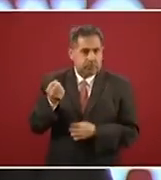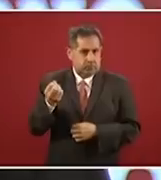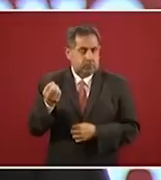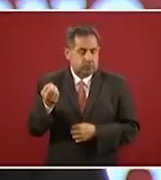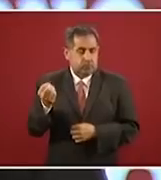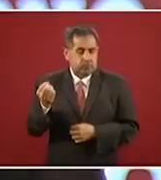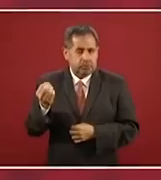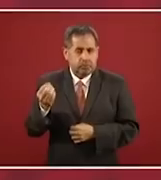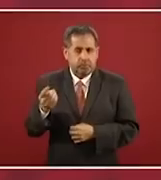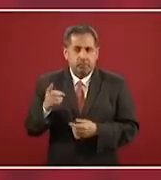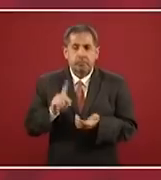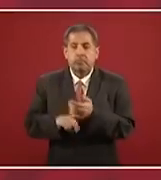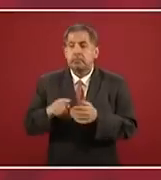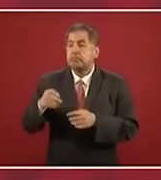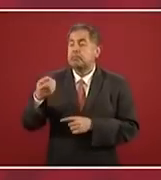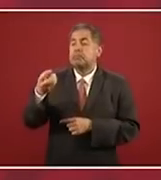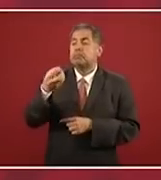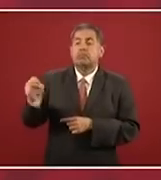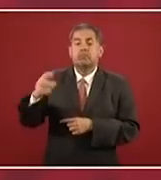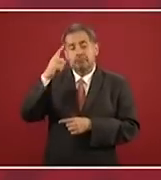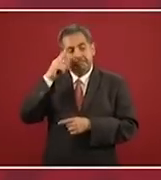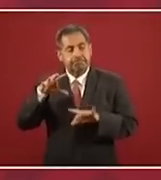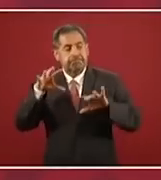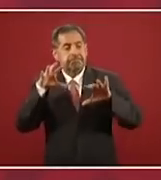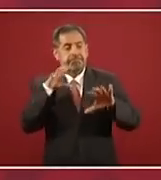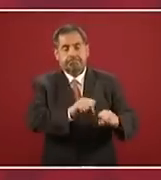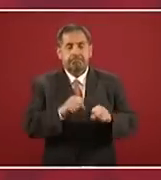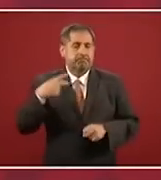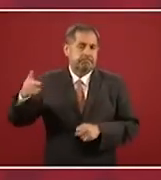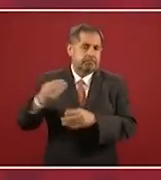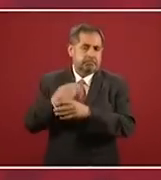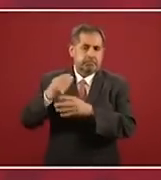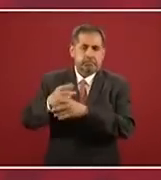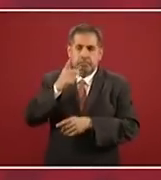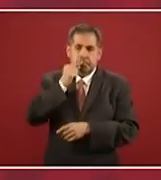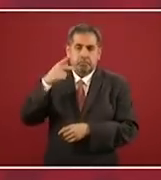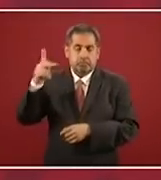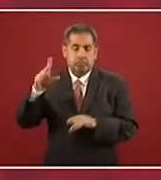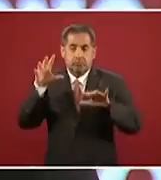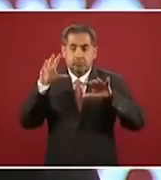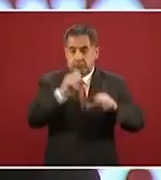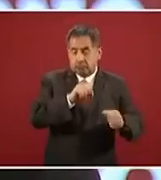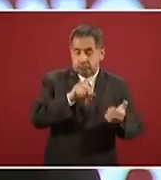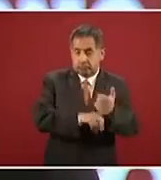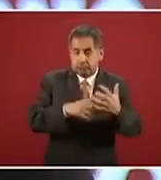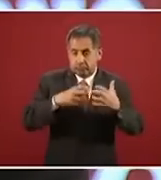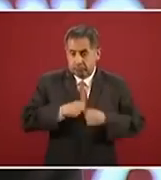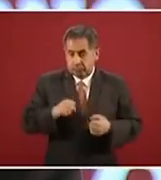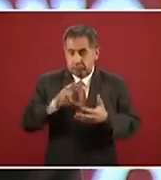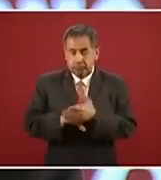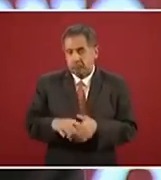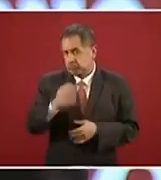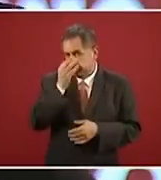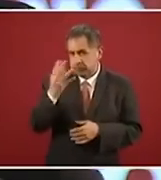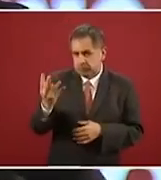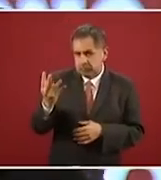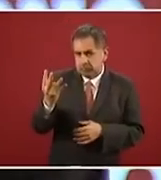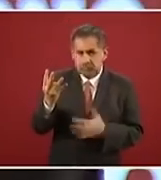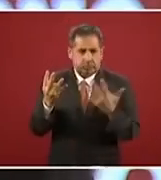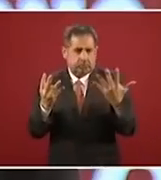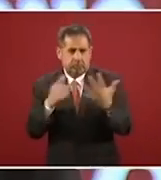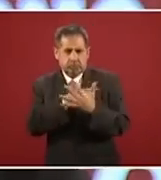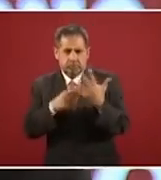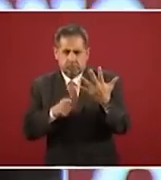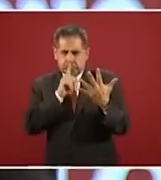que tengan orden de aprensión según las autoridades de facto de bolivia cuatro lo son cinco no